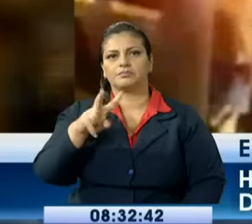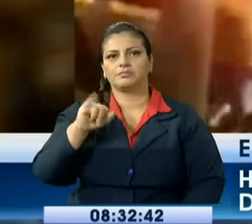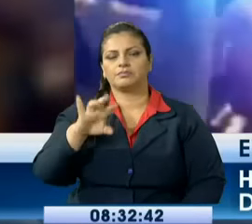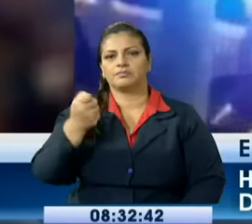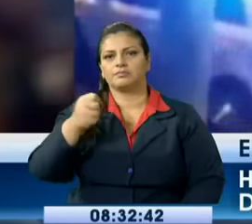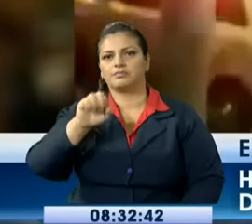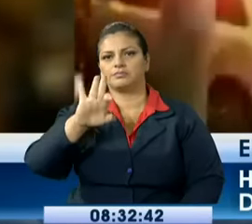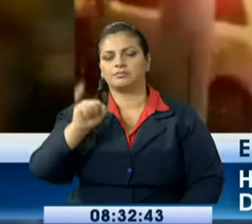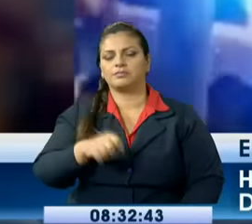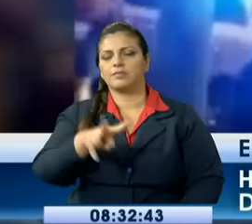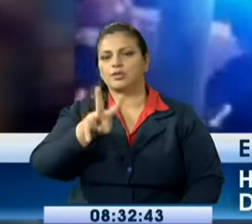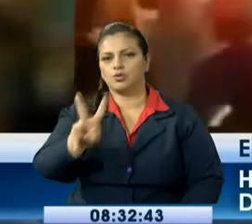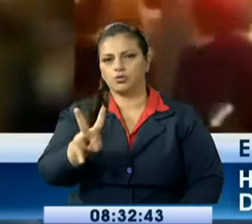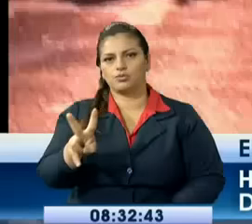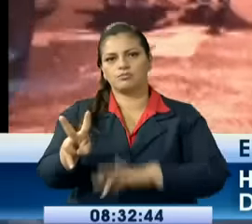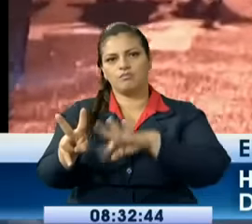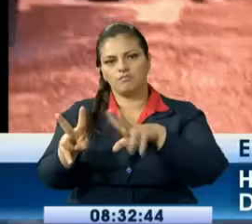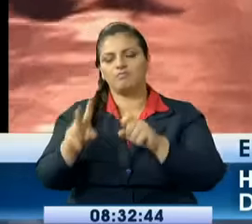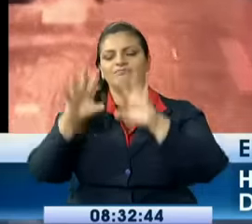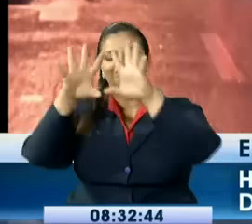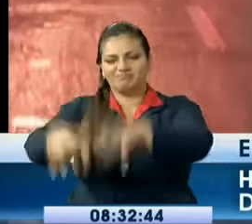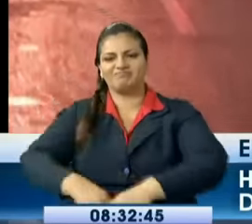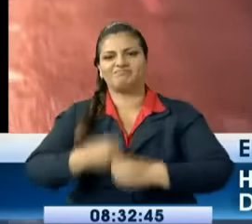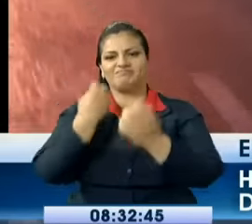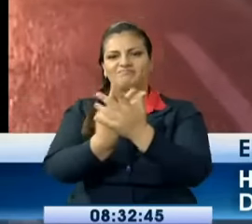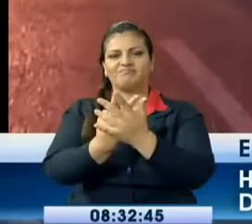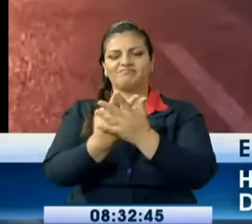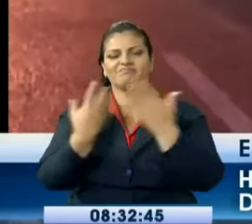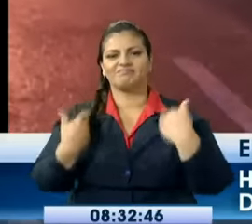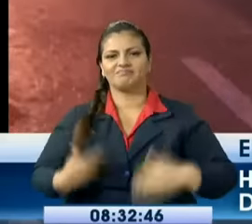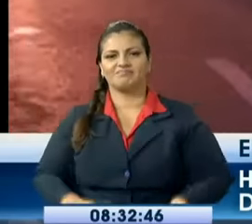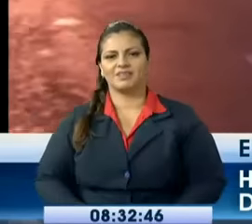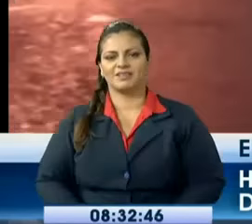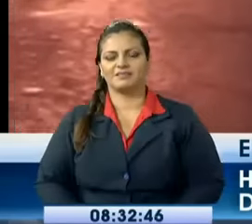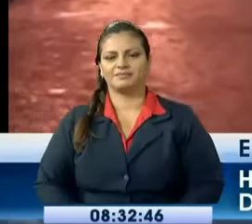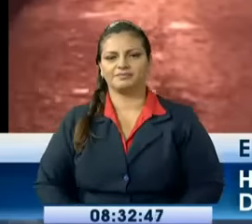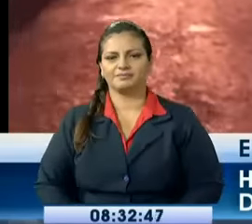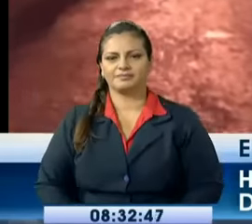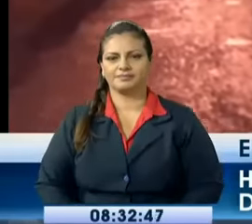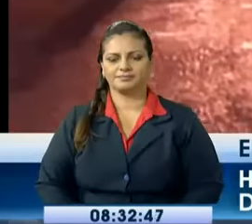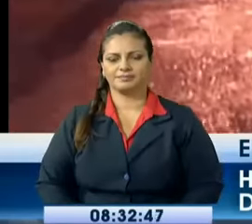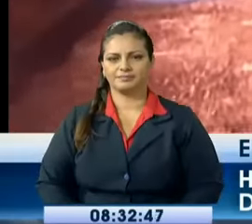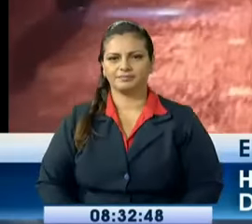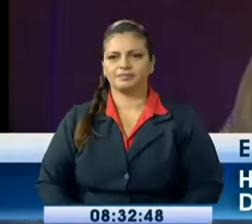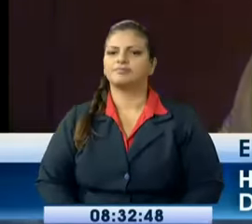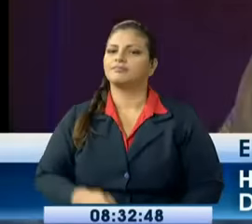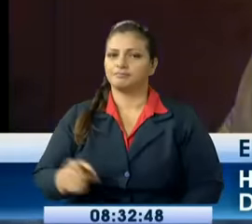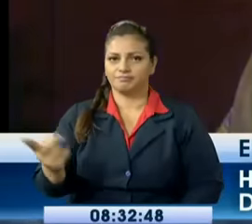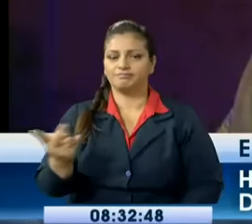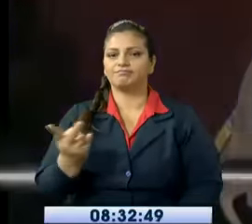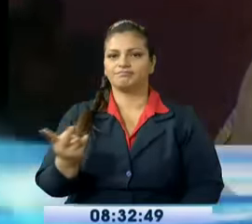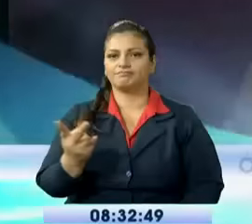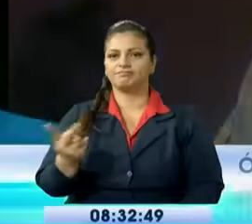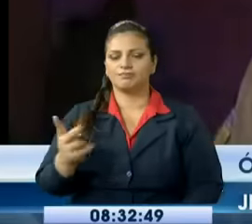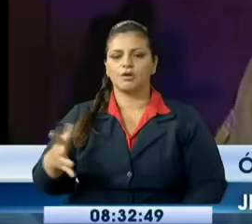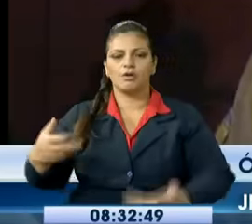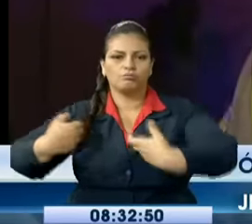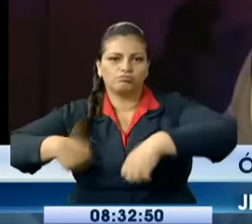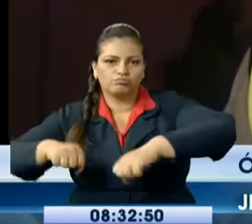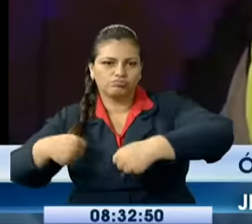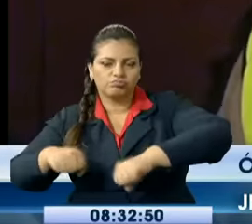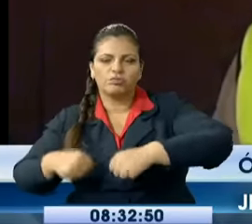se impida, logrando la captura de dos personas y la motocicleta. Así mismo, los cuales ya son trasladados para poner a